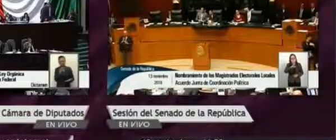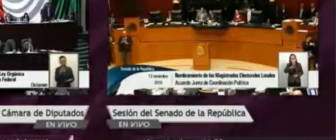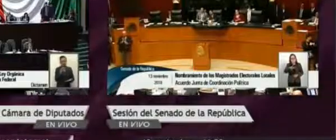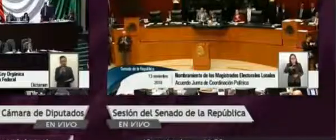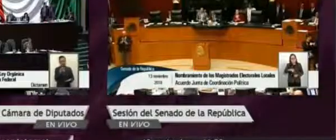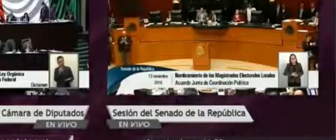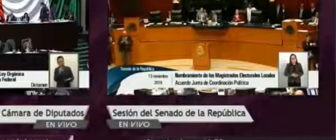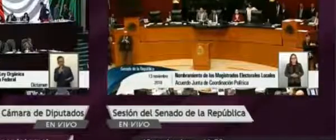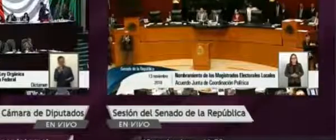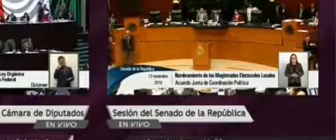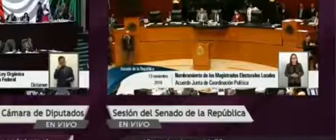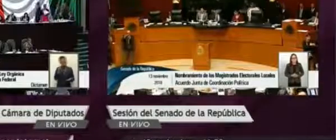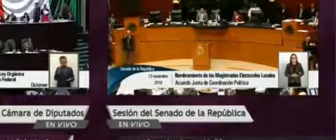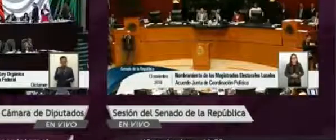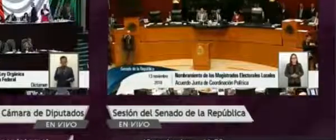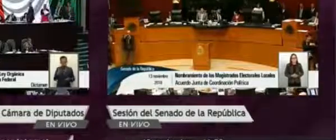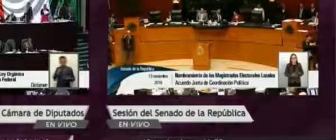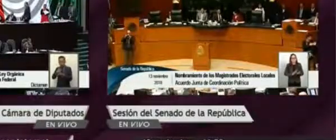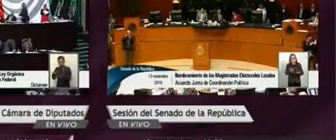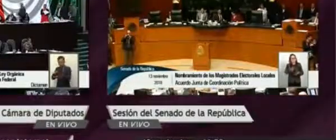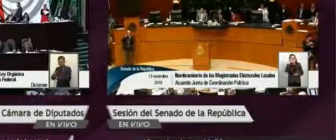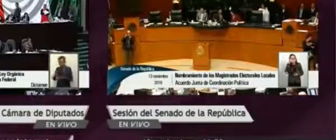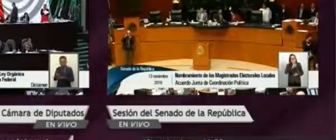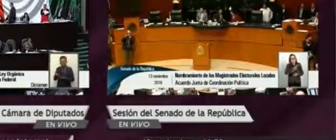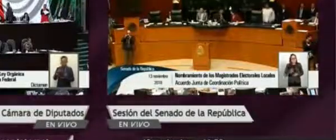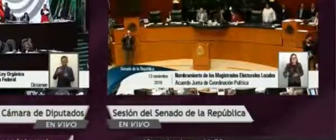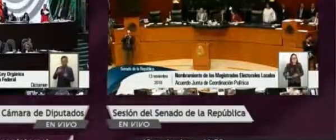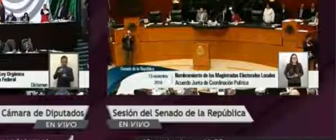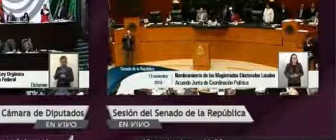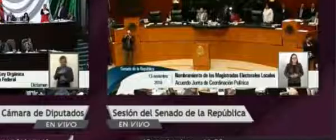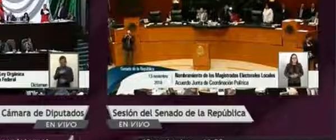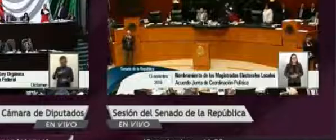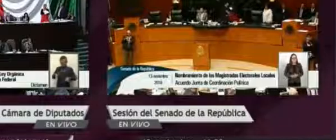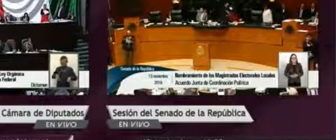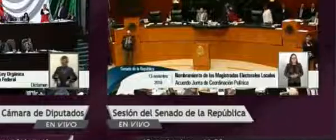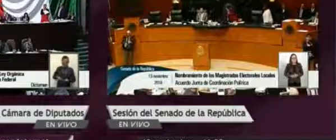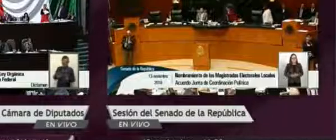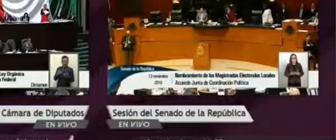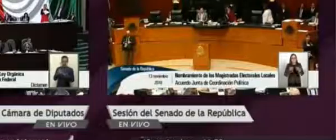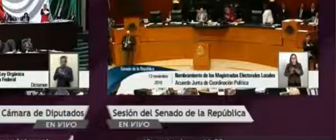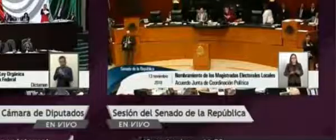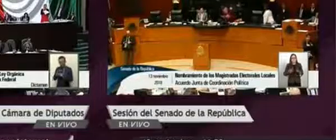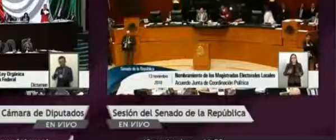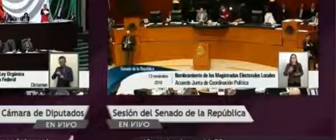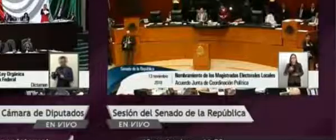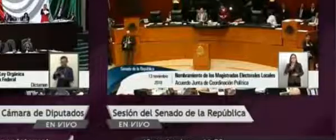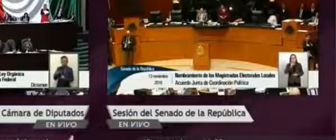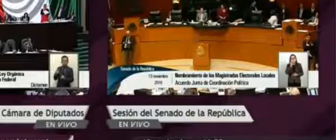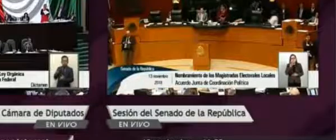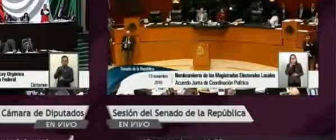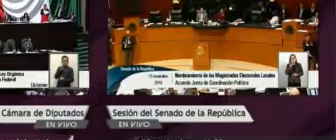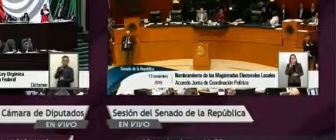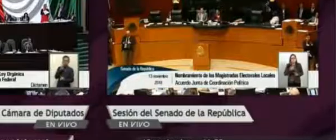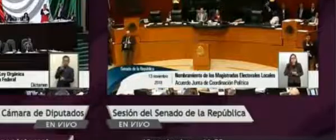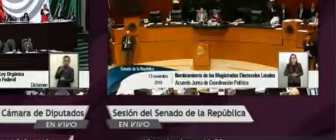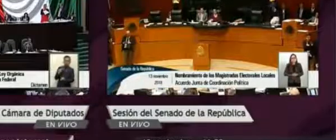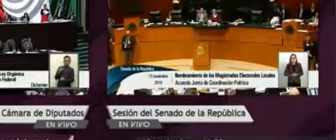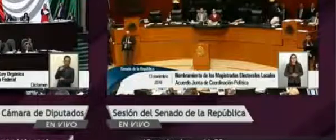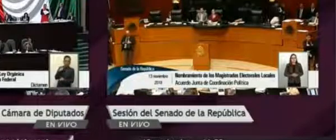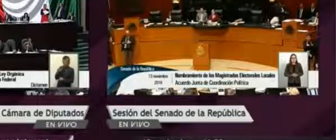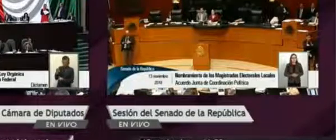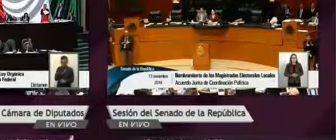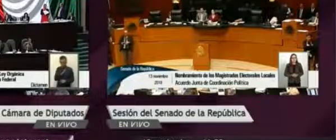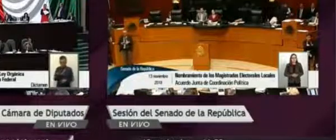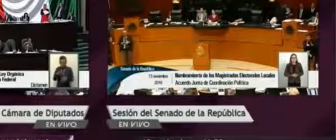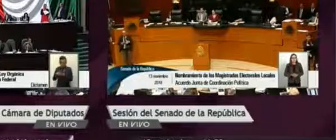ni siquiera para los pañales de los hijos víctimas de un asesinato o de una desaparición forzada. Fue